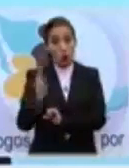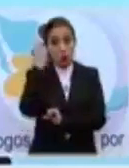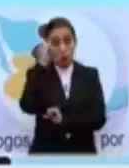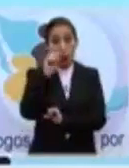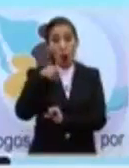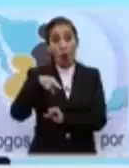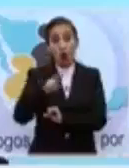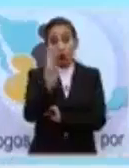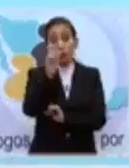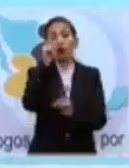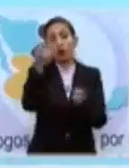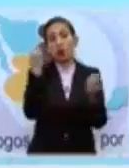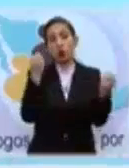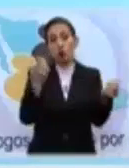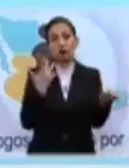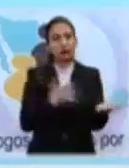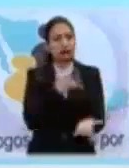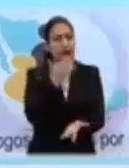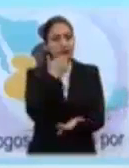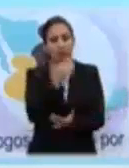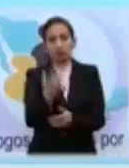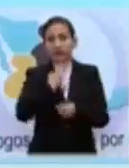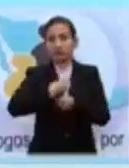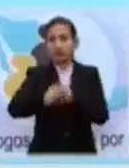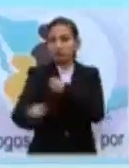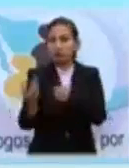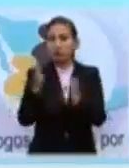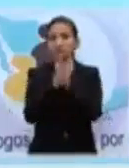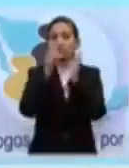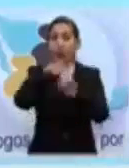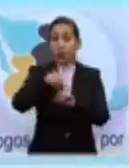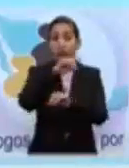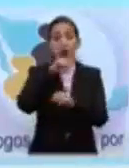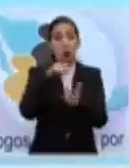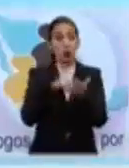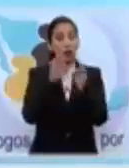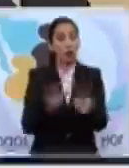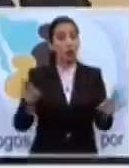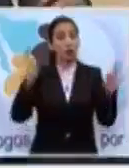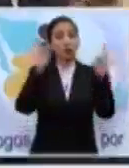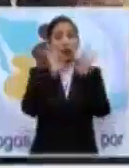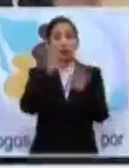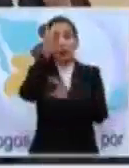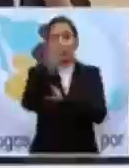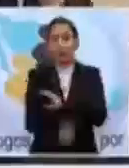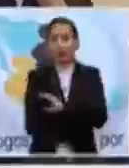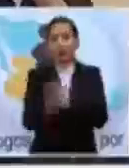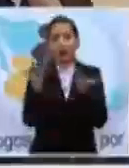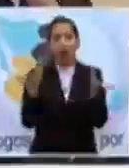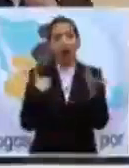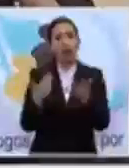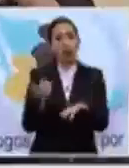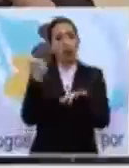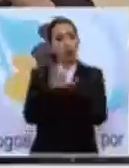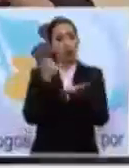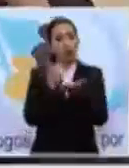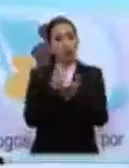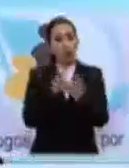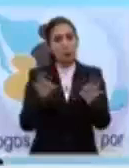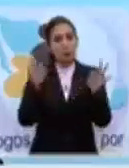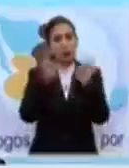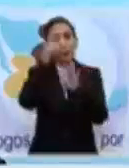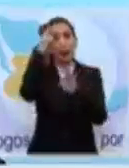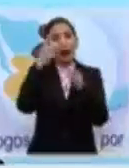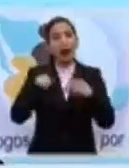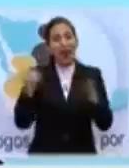siento muy honrado por la invitación a participar en este evento tan importante que sin duda dará algunos insumos importantes para